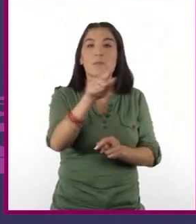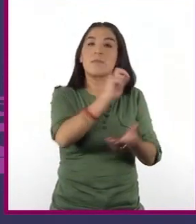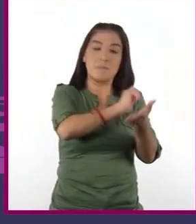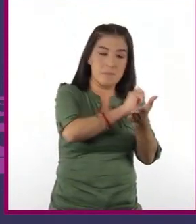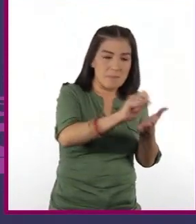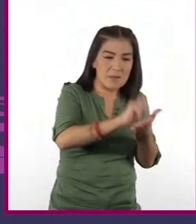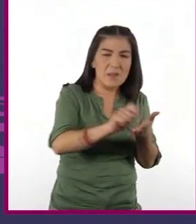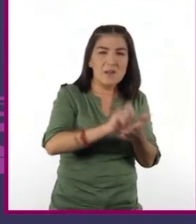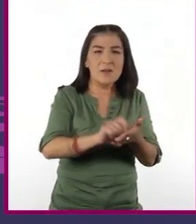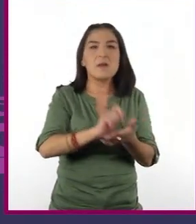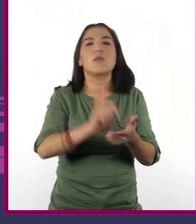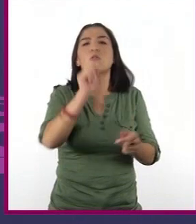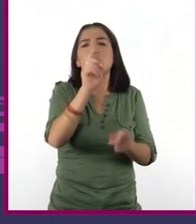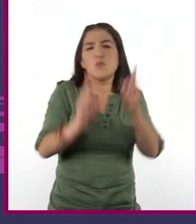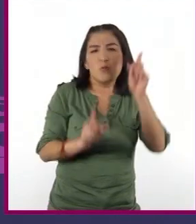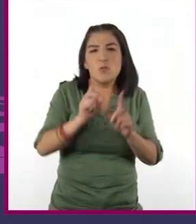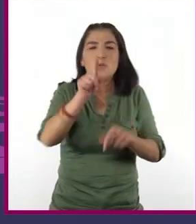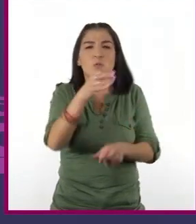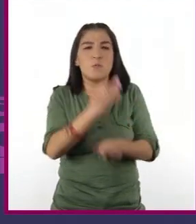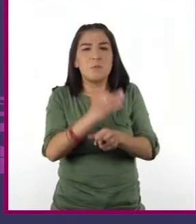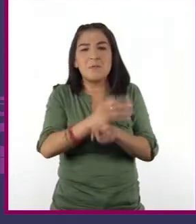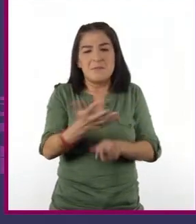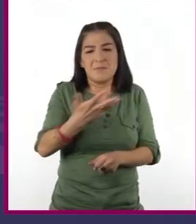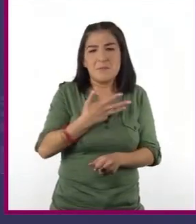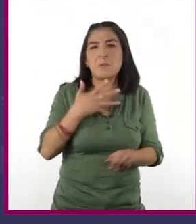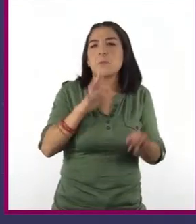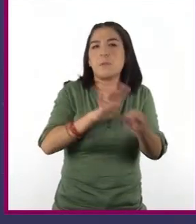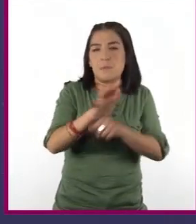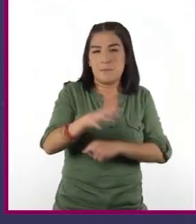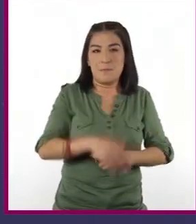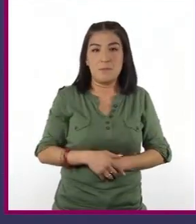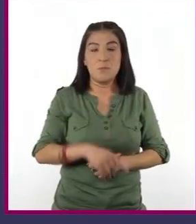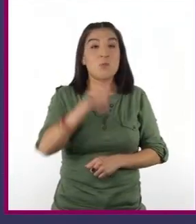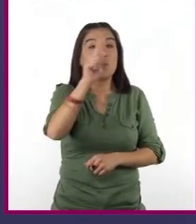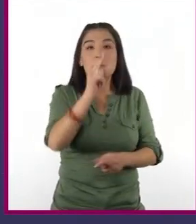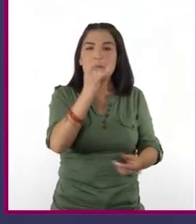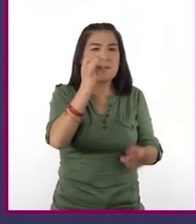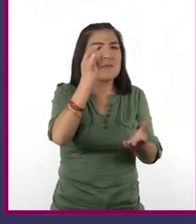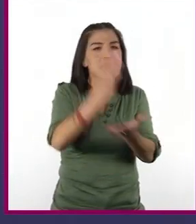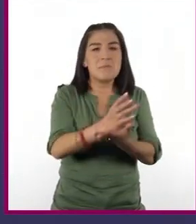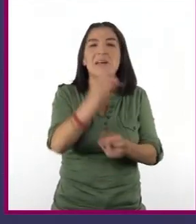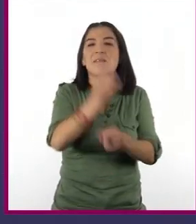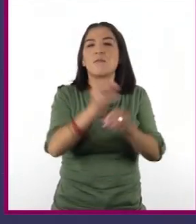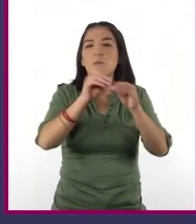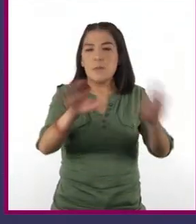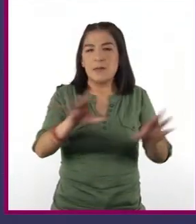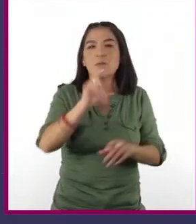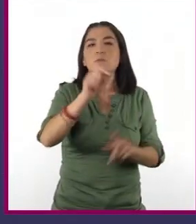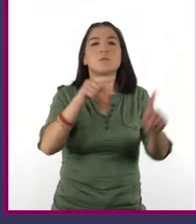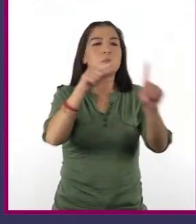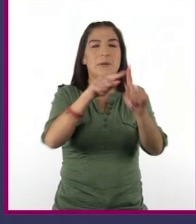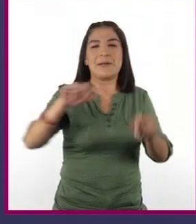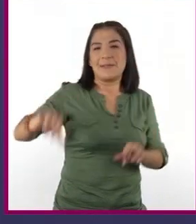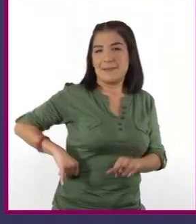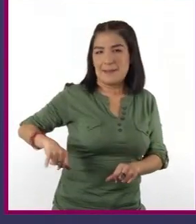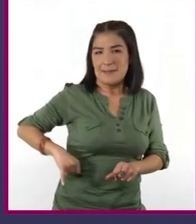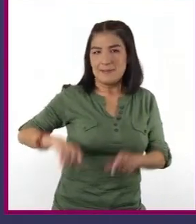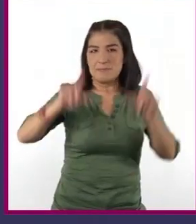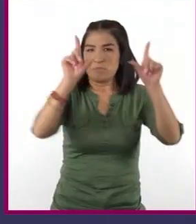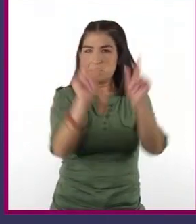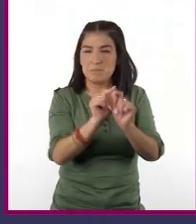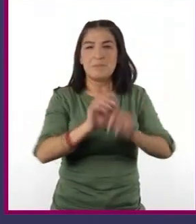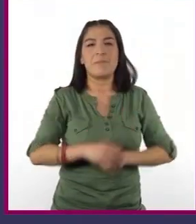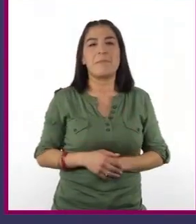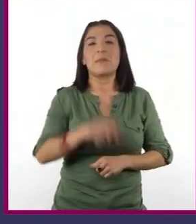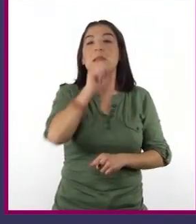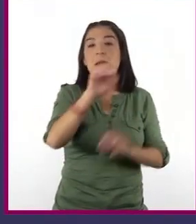notas y que registren las dudas que se les presenten. Solo anoten la información que consideren clave, así como también